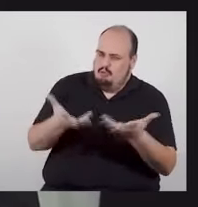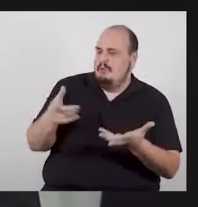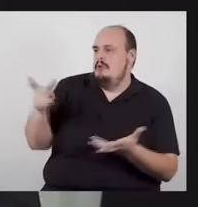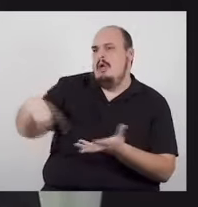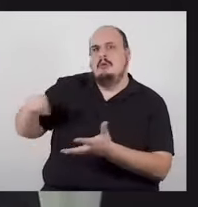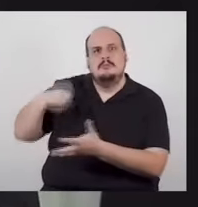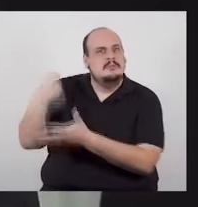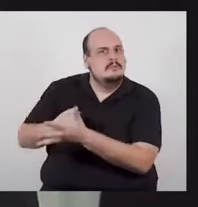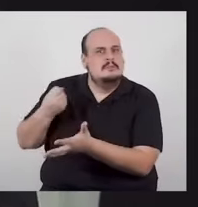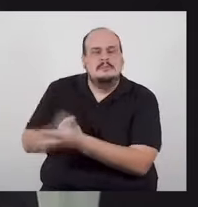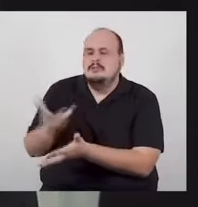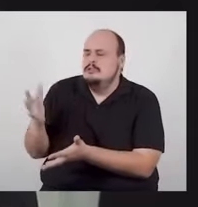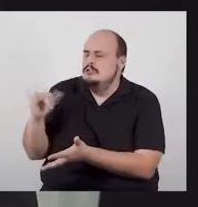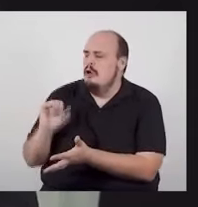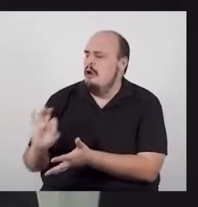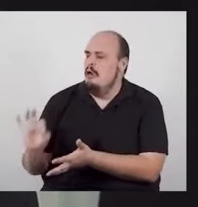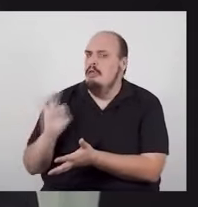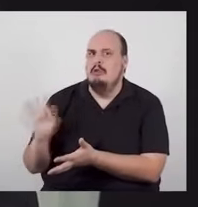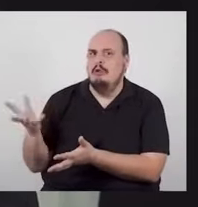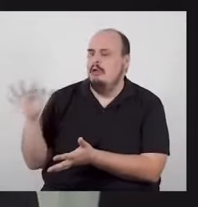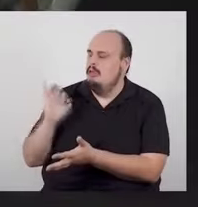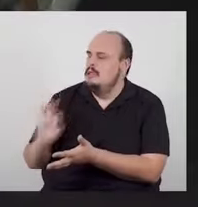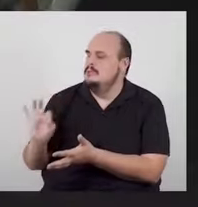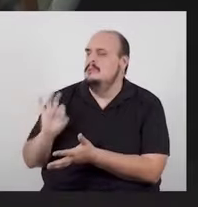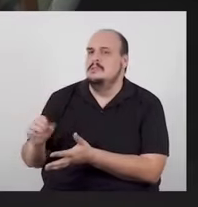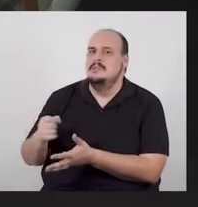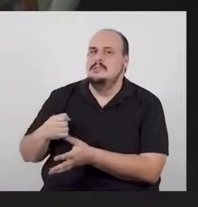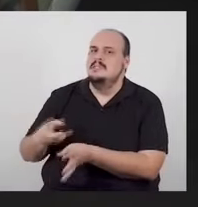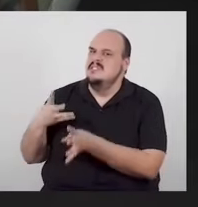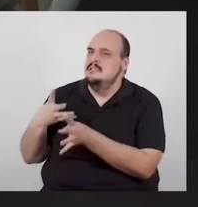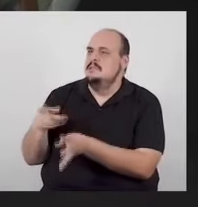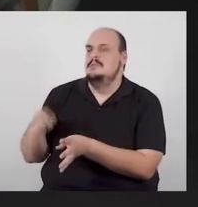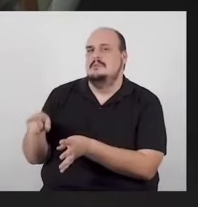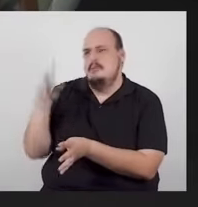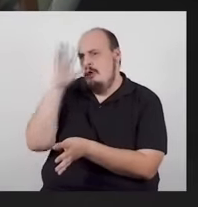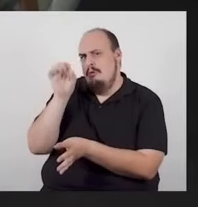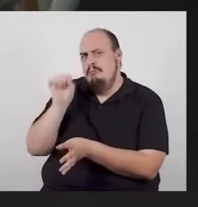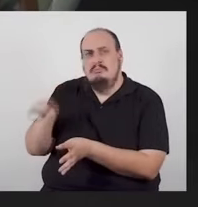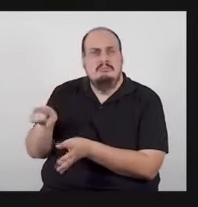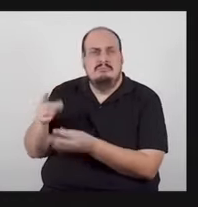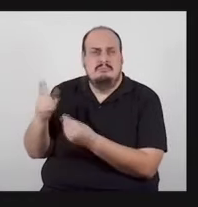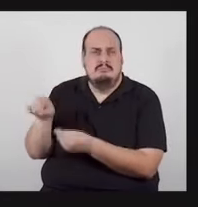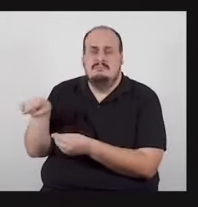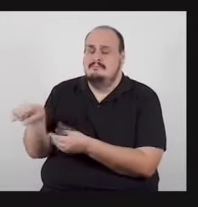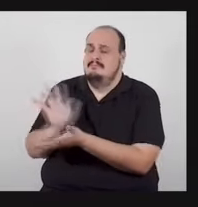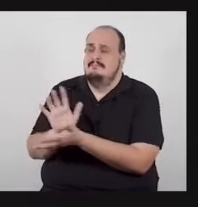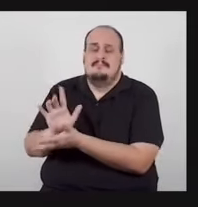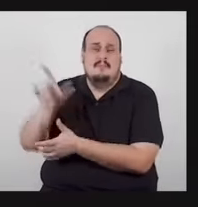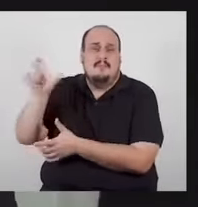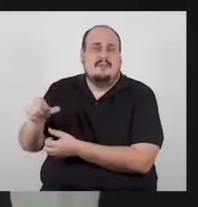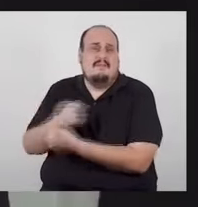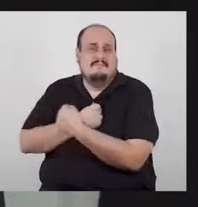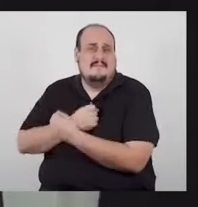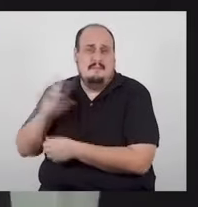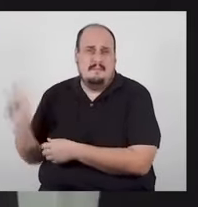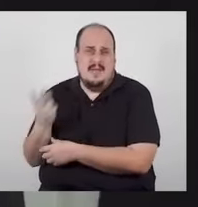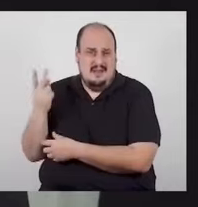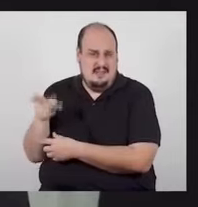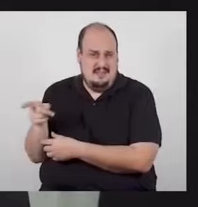que están permanentemente en la lucha y que tienen una subjetividad, que es la pérdida de un ser querido. La verdad que es